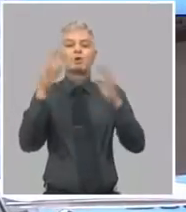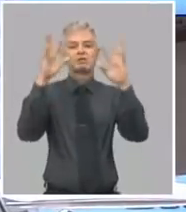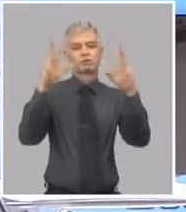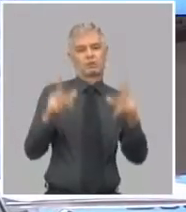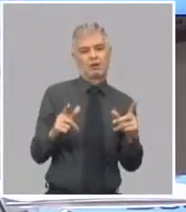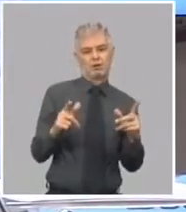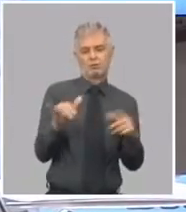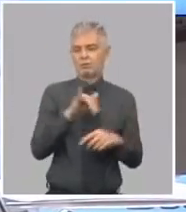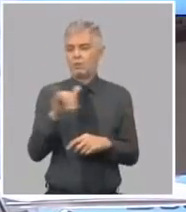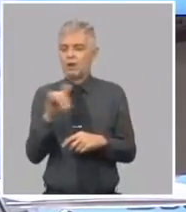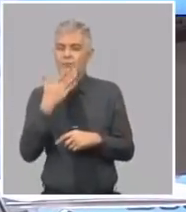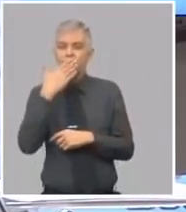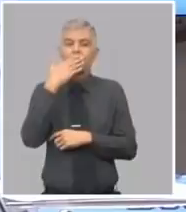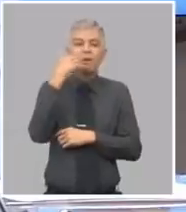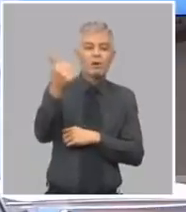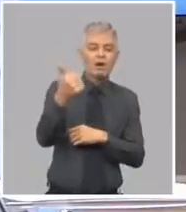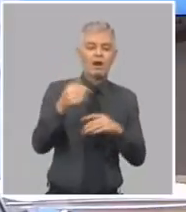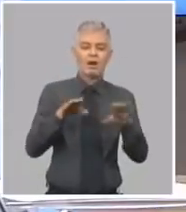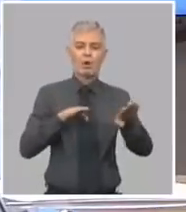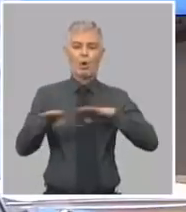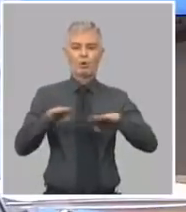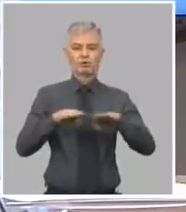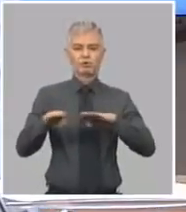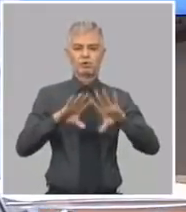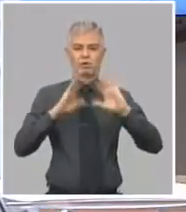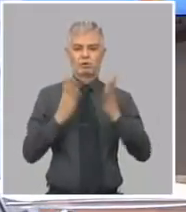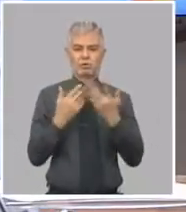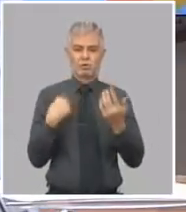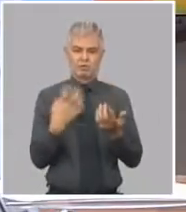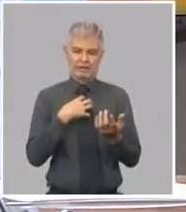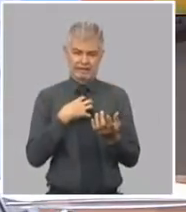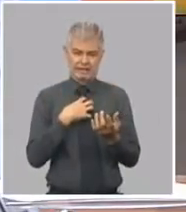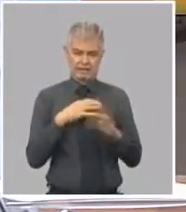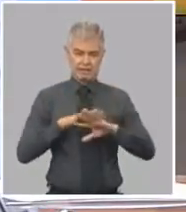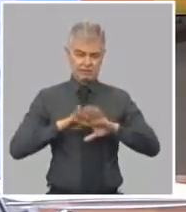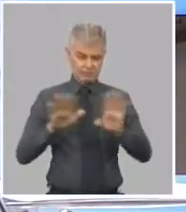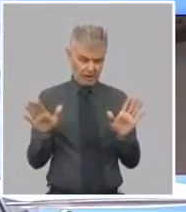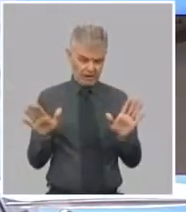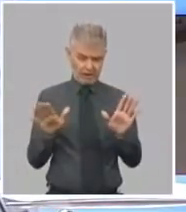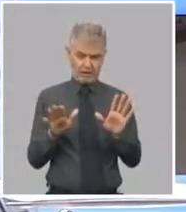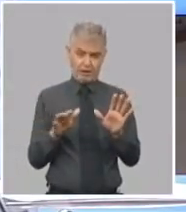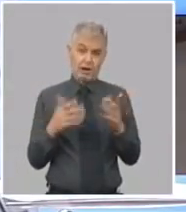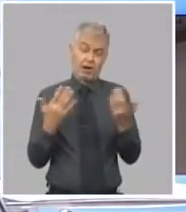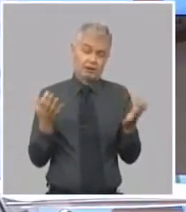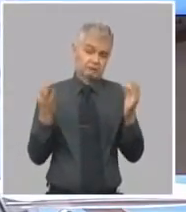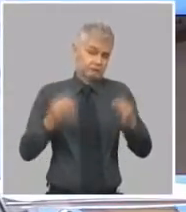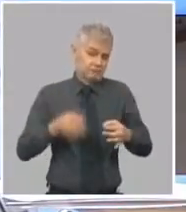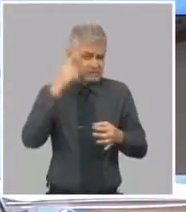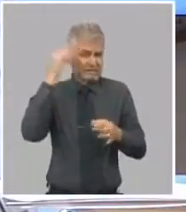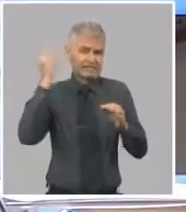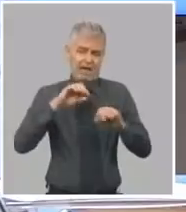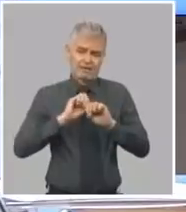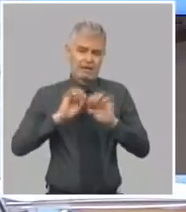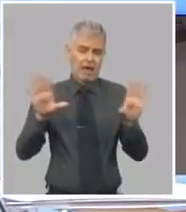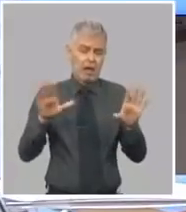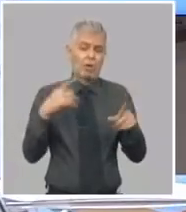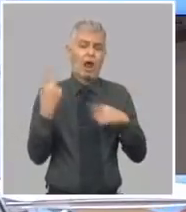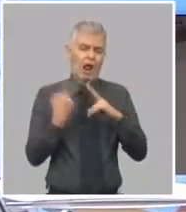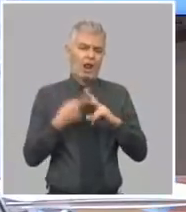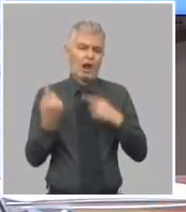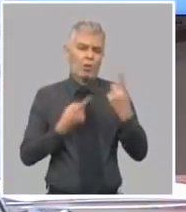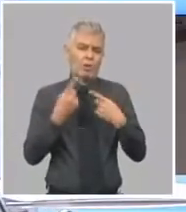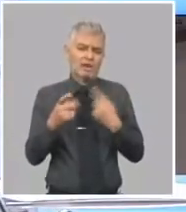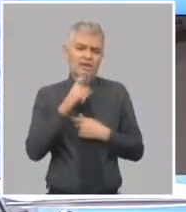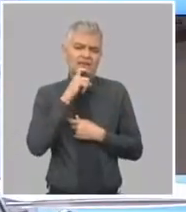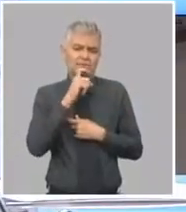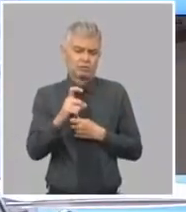de rescatar y mejorar todas las condiciones de lo que tenemos, con las limitaciones que realmente conocemos que tenemos